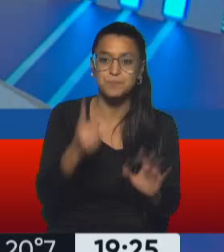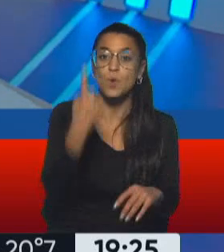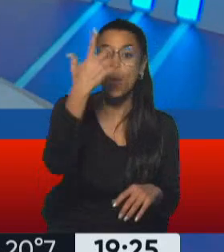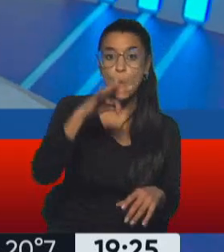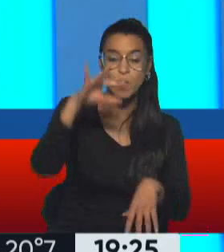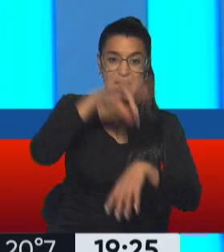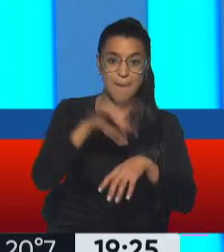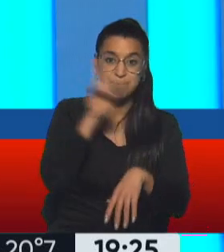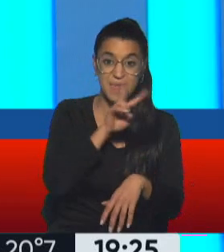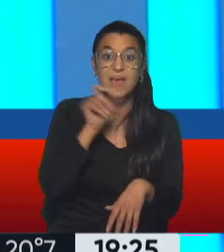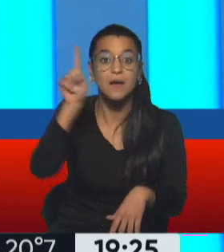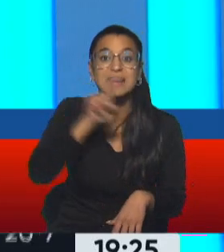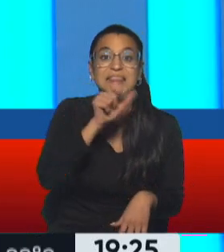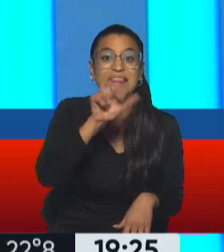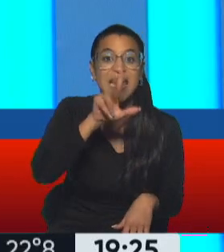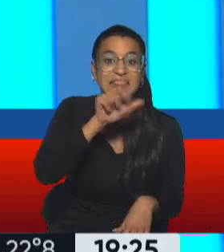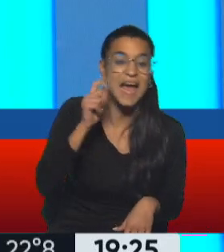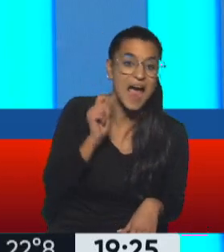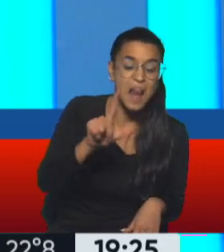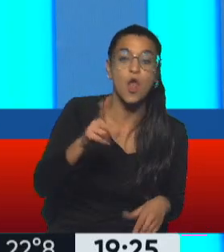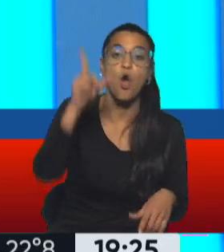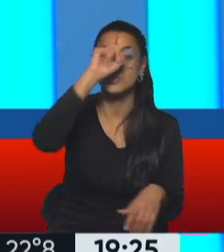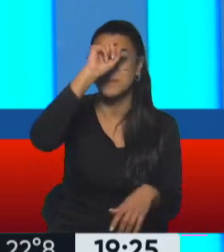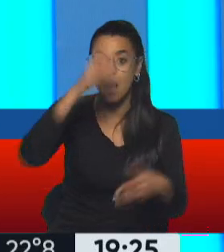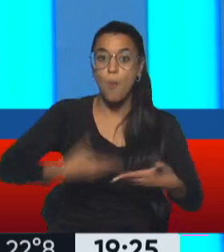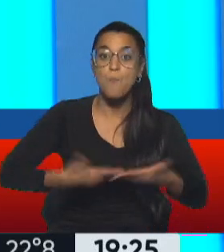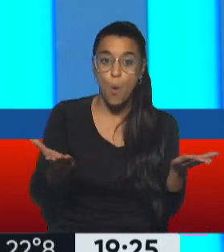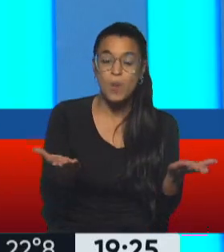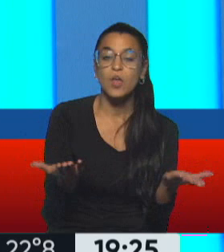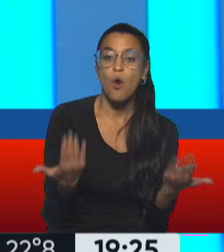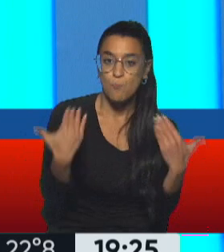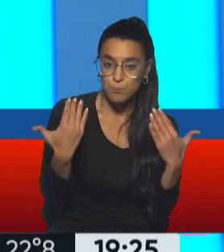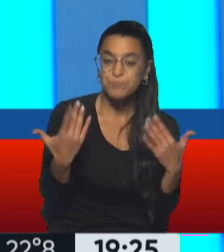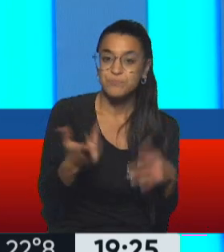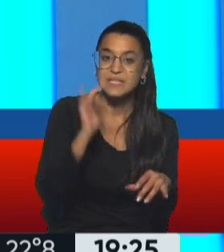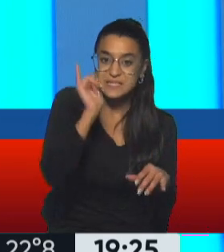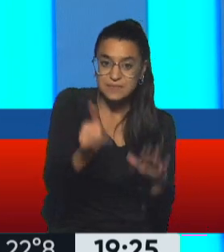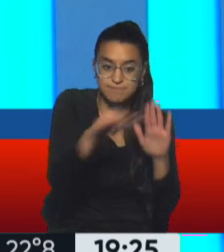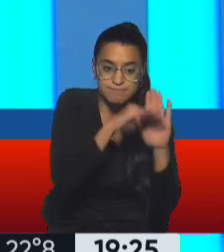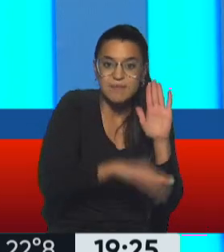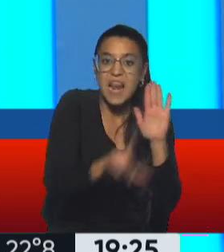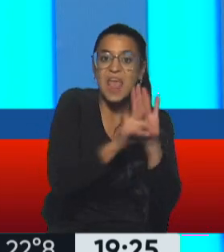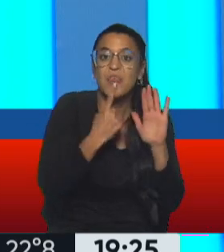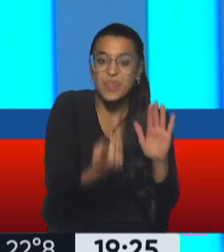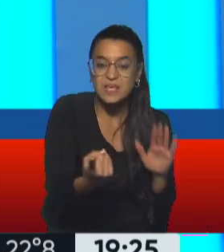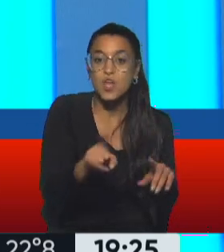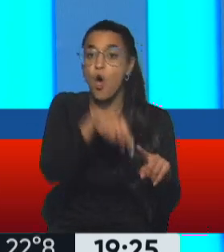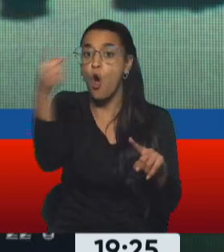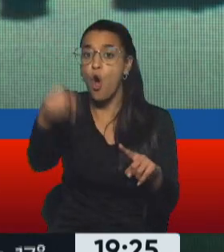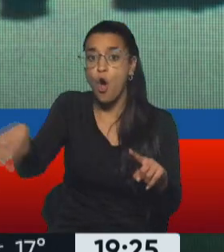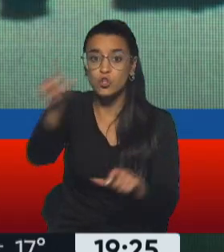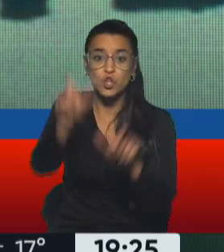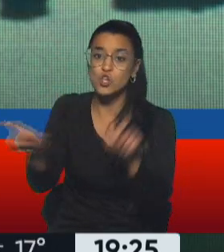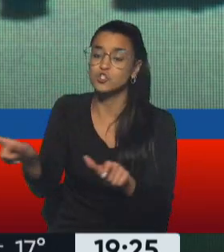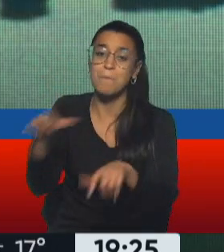única médica en Tartagal que en un hospital público accedía a cumplir con lo que establece la ley. Es decir, el resto son todos